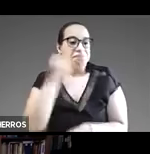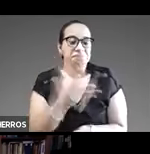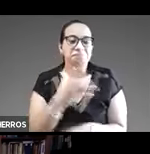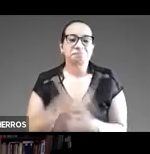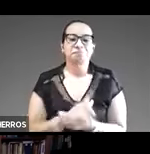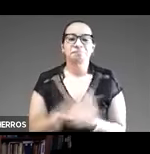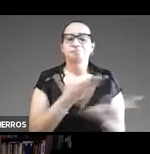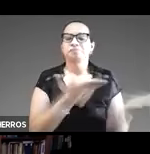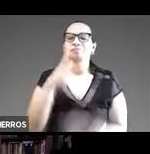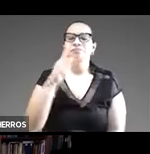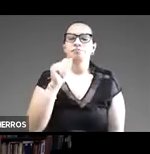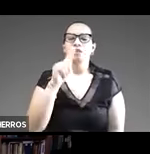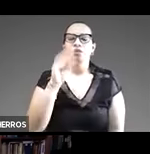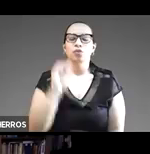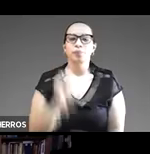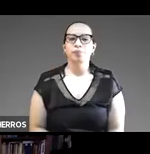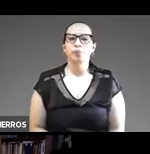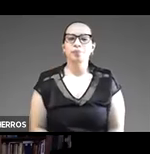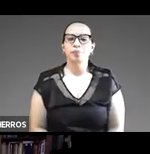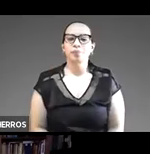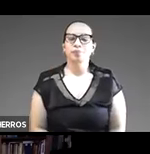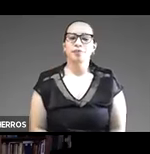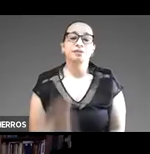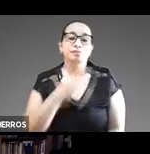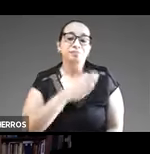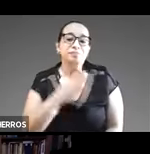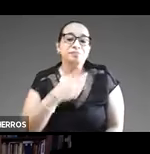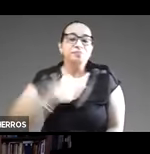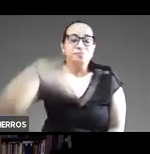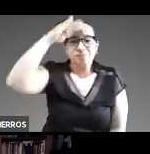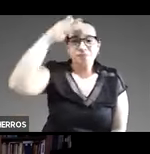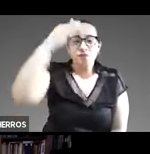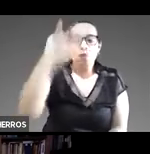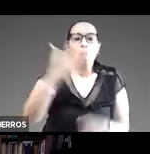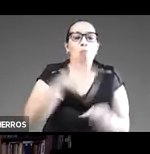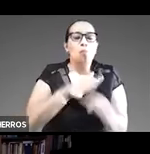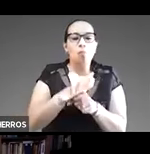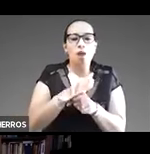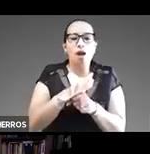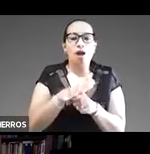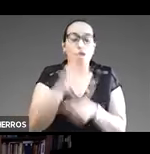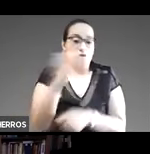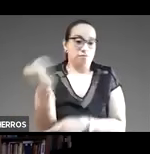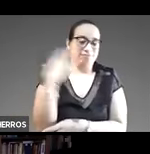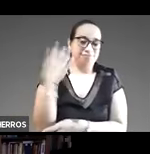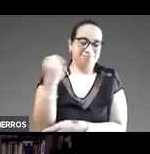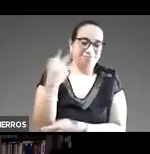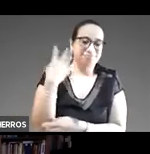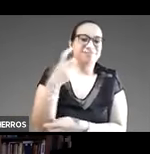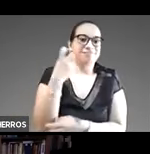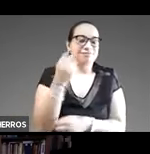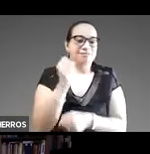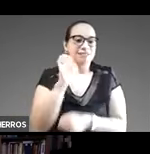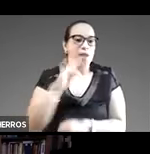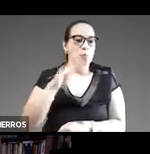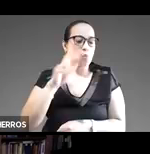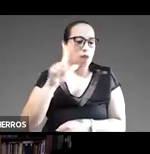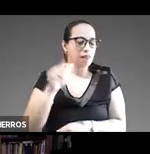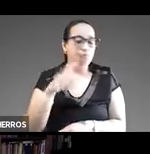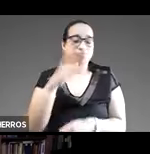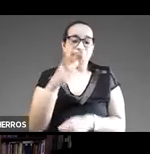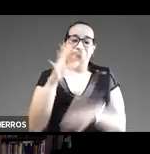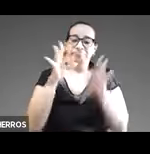Pato. Sí, bueno, me parece que la exposición de Samuel ha sido muy fructífera